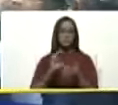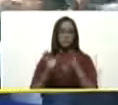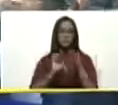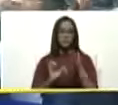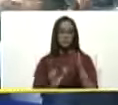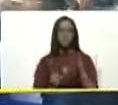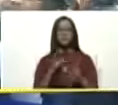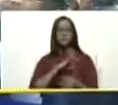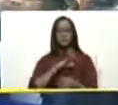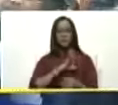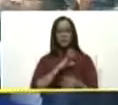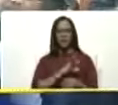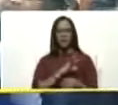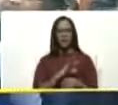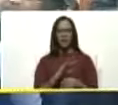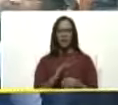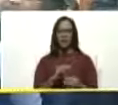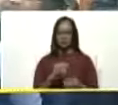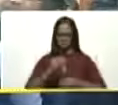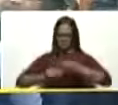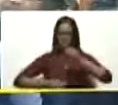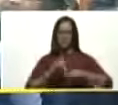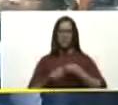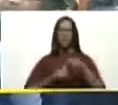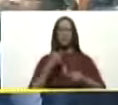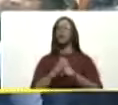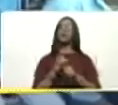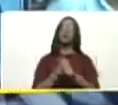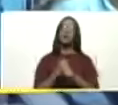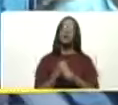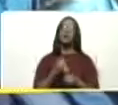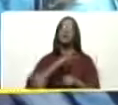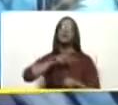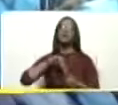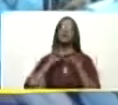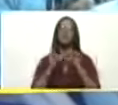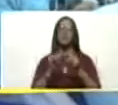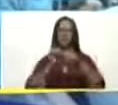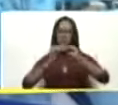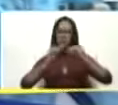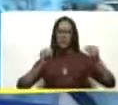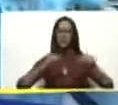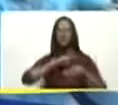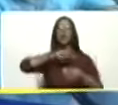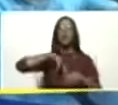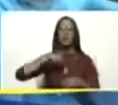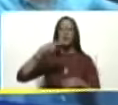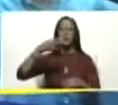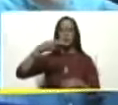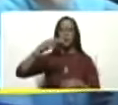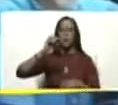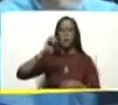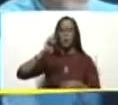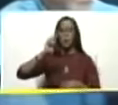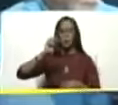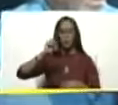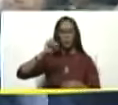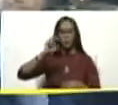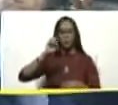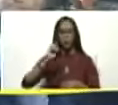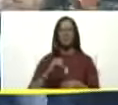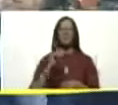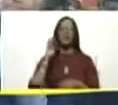refractario socialista, emprendimos la labor de intervenir nuestro horno principal, nuestro horno Fursor, nuestro único horno, que de